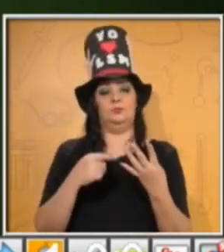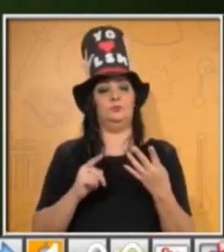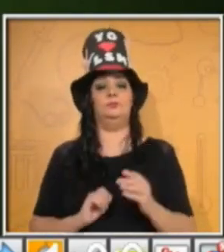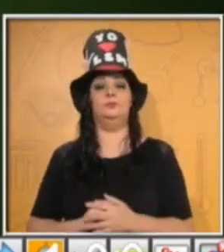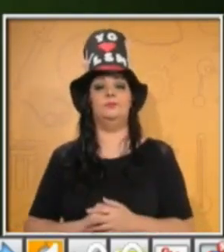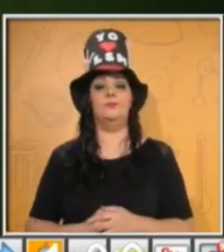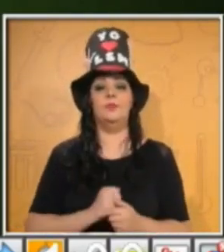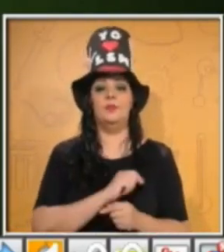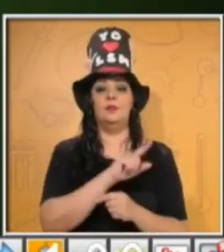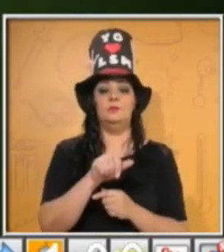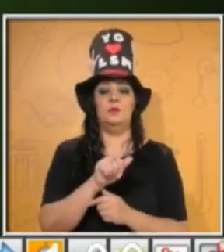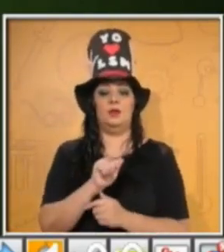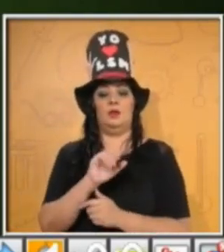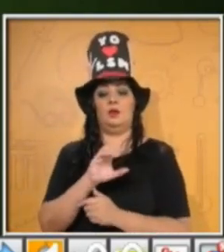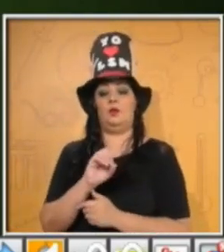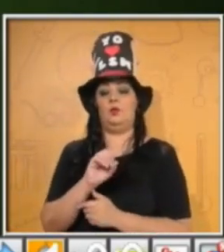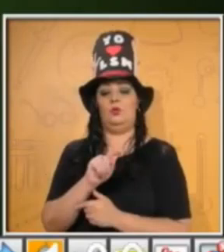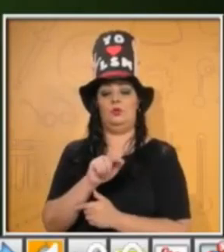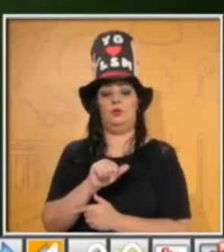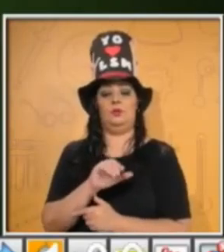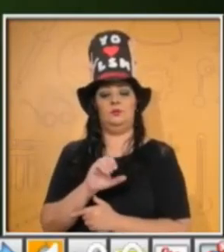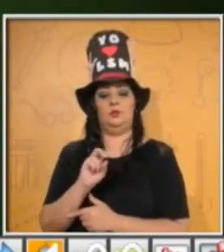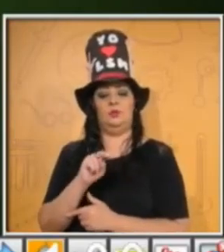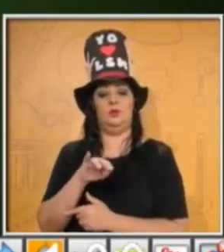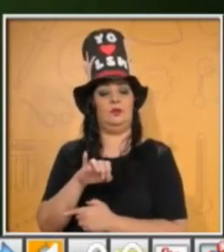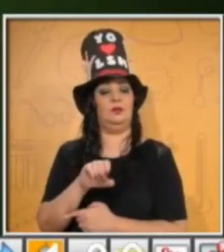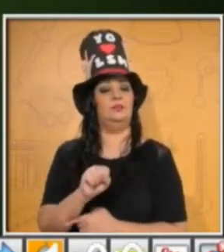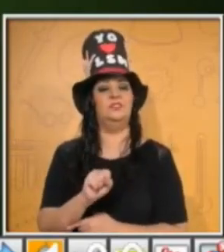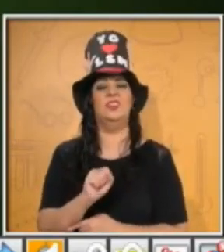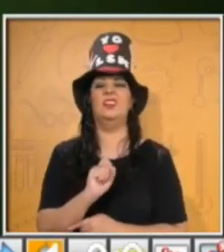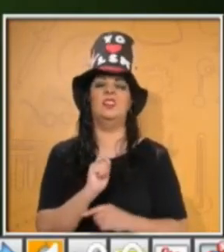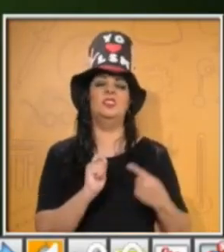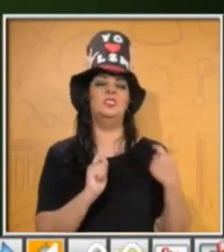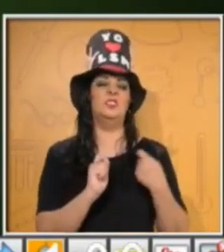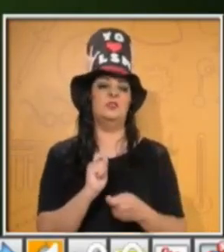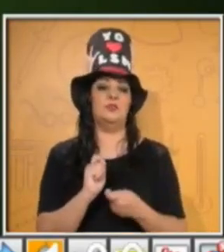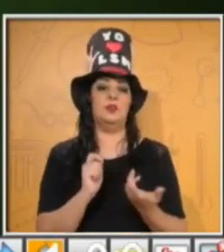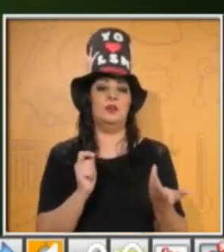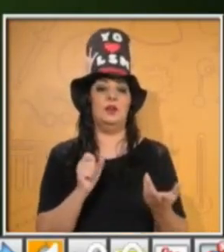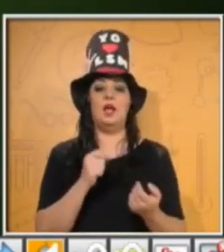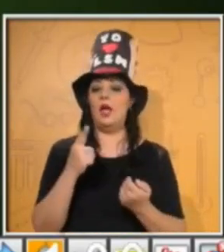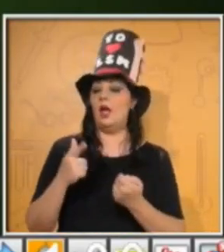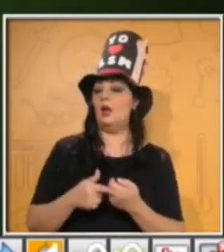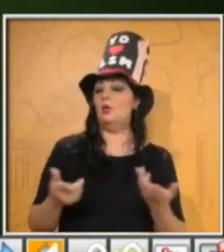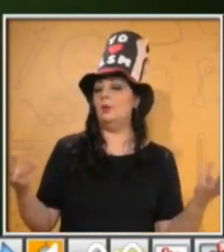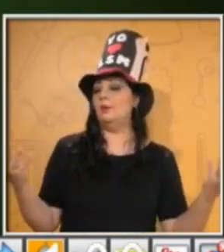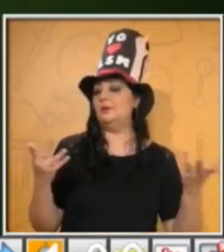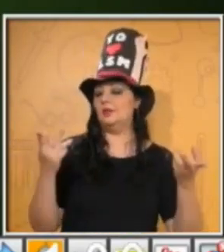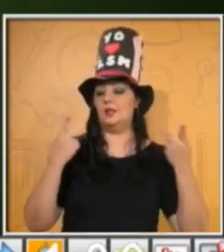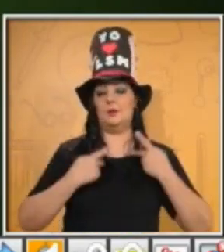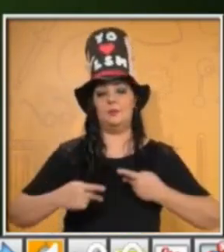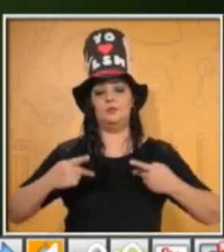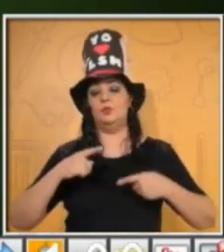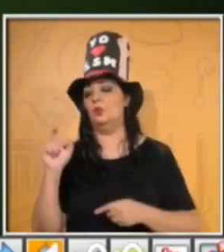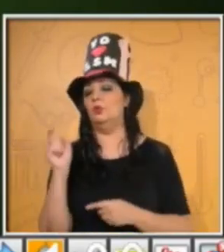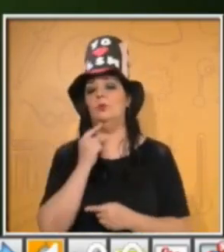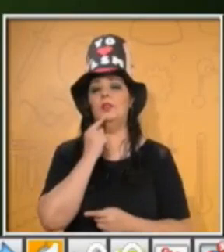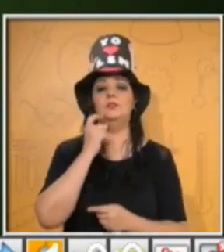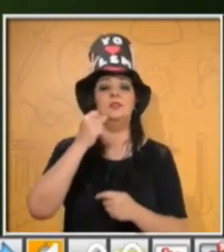Acotaciones. Una acotación es la indicación o la acción que va a hacer el personaje al momento que va a decir alguna